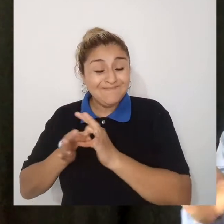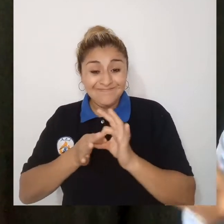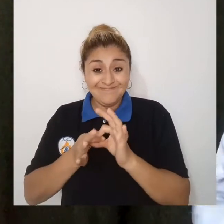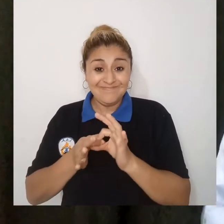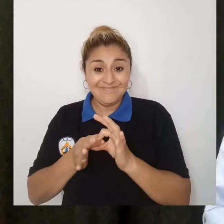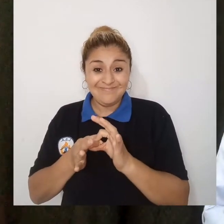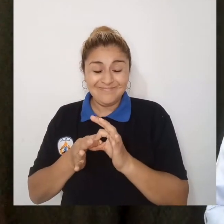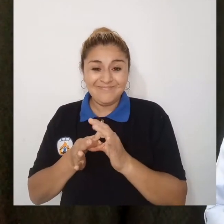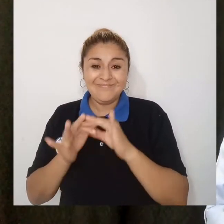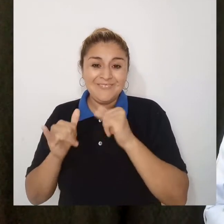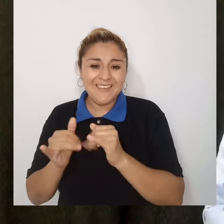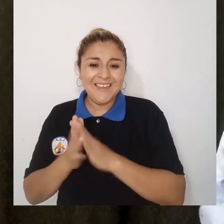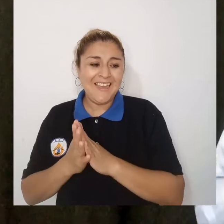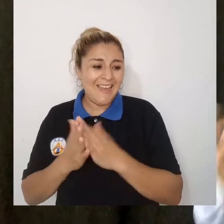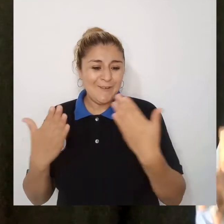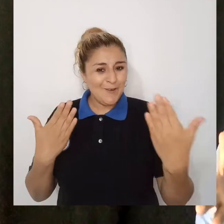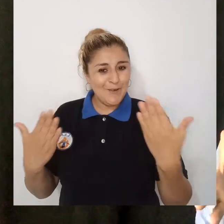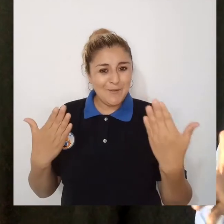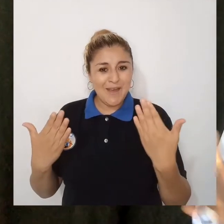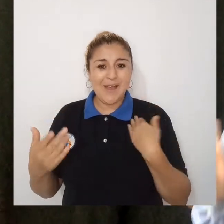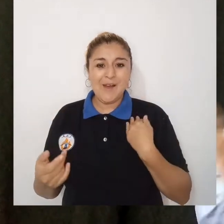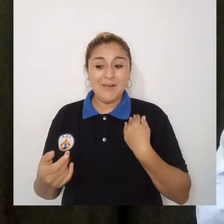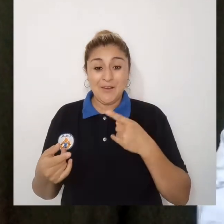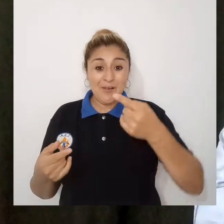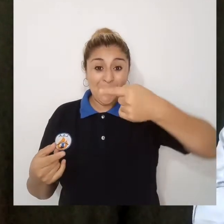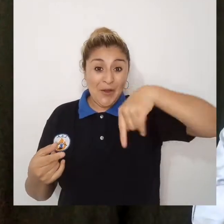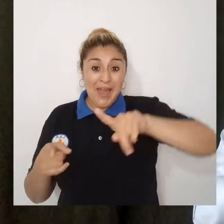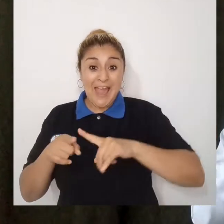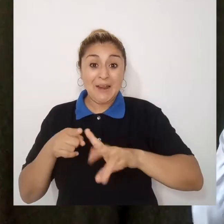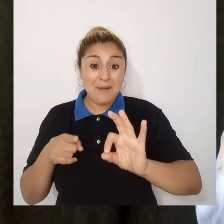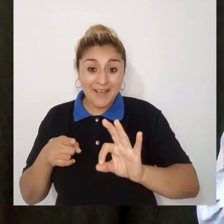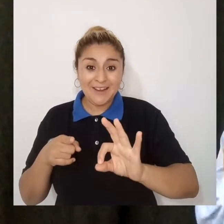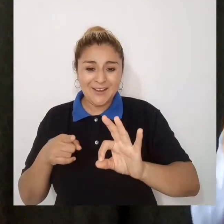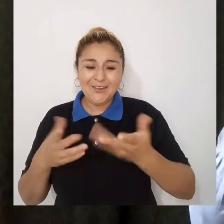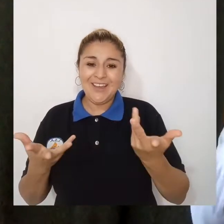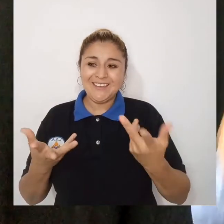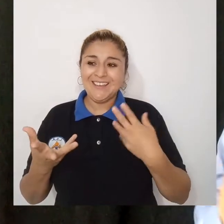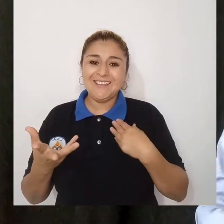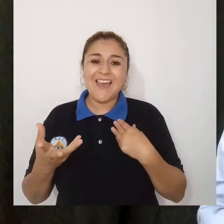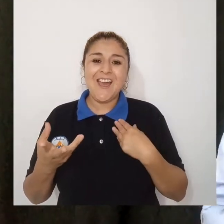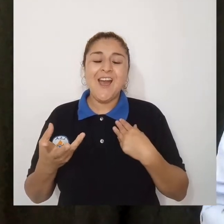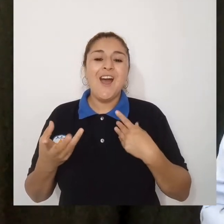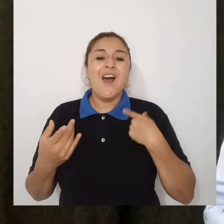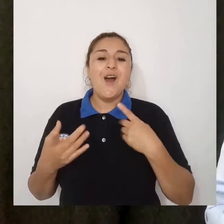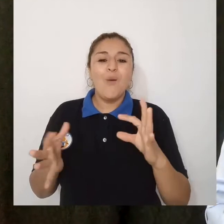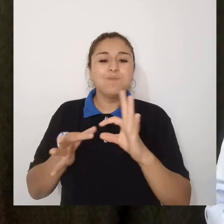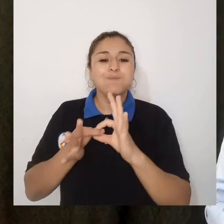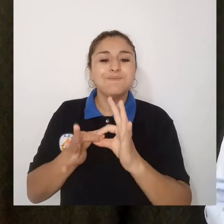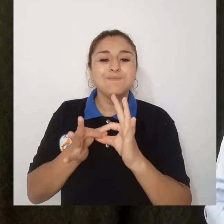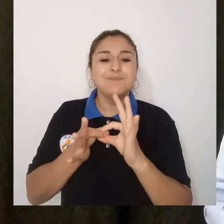compartir entre hermanos la común unión en cristo